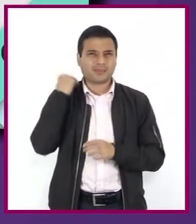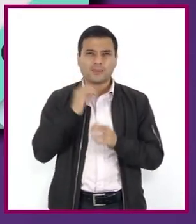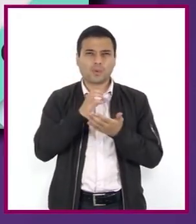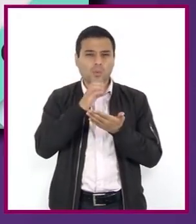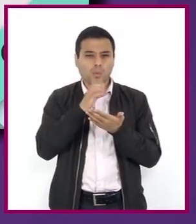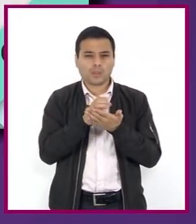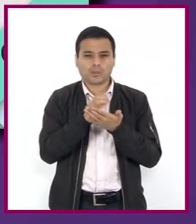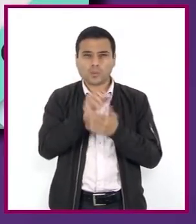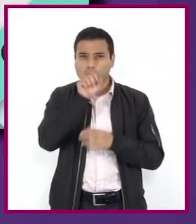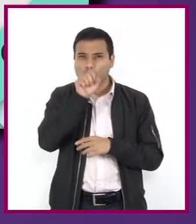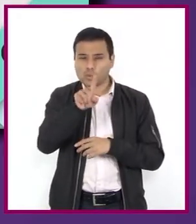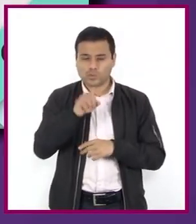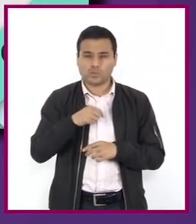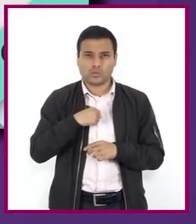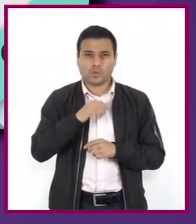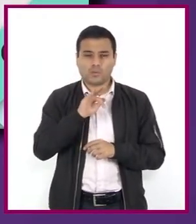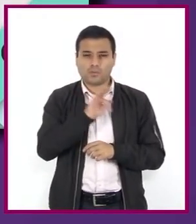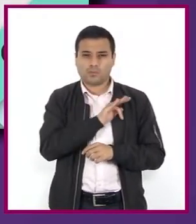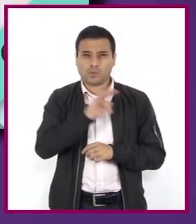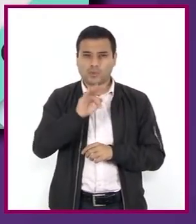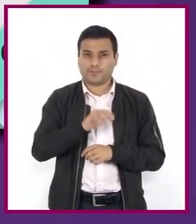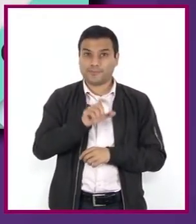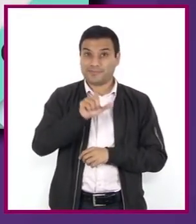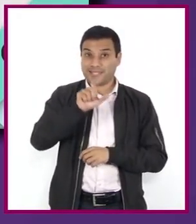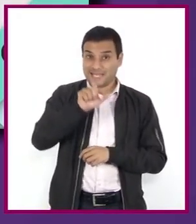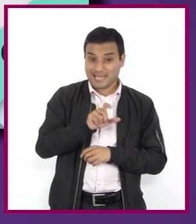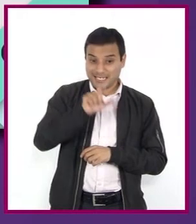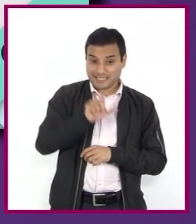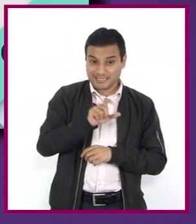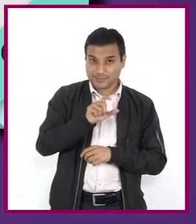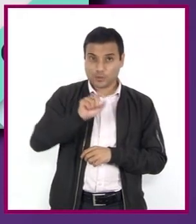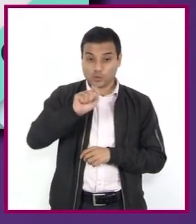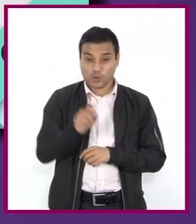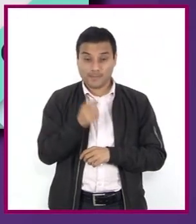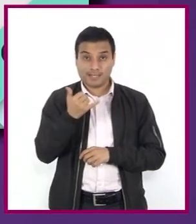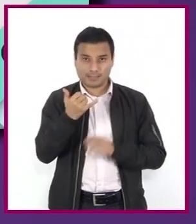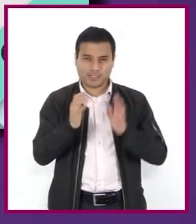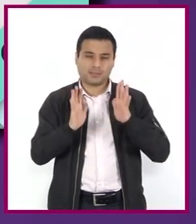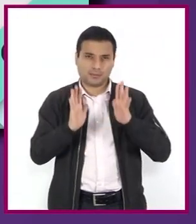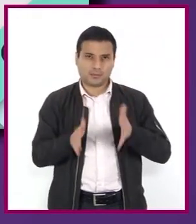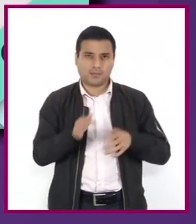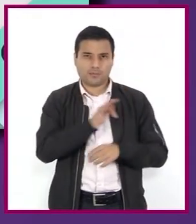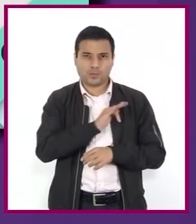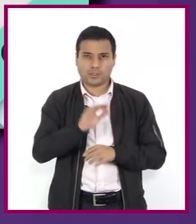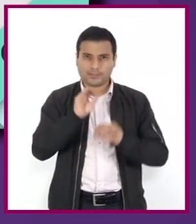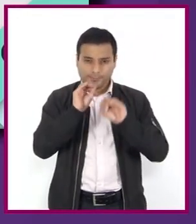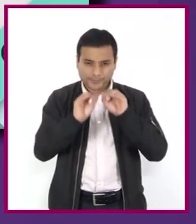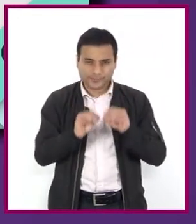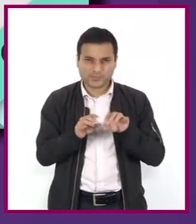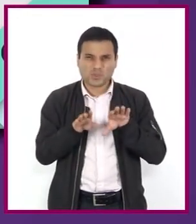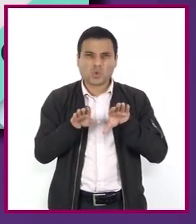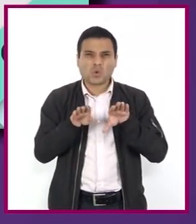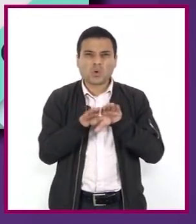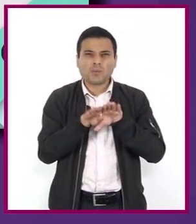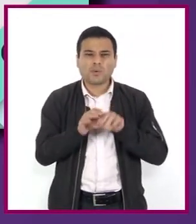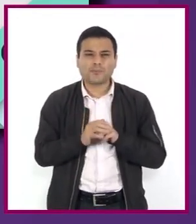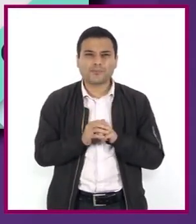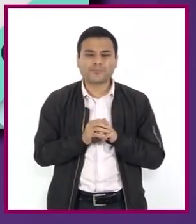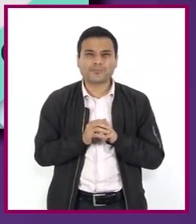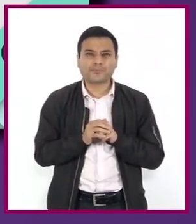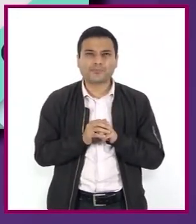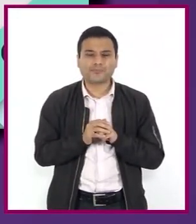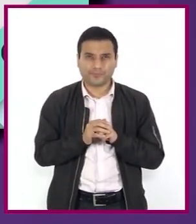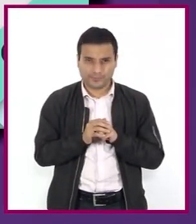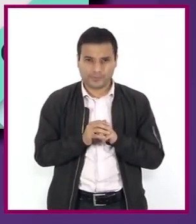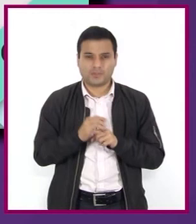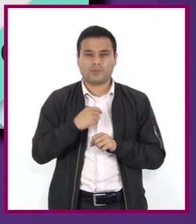escribir cada una de las coordenadas x, y. Solo le pedimos a la hoja de cálculo que copie los valores en